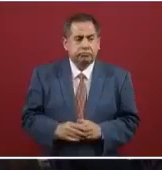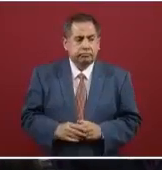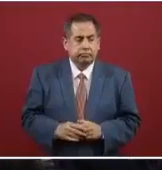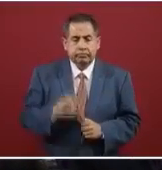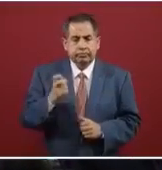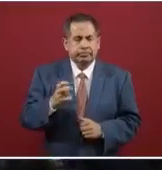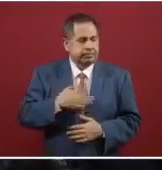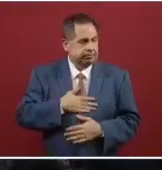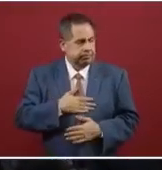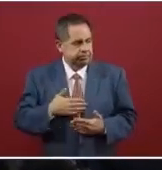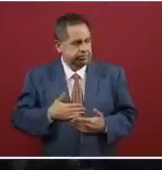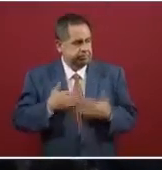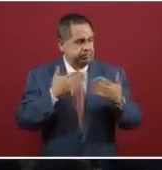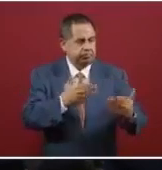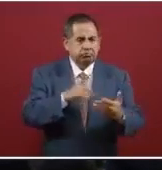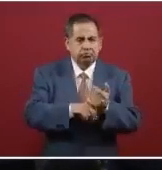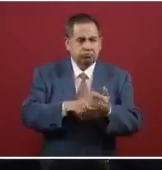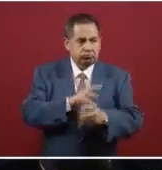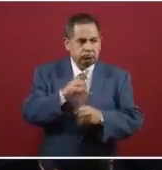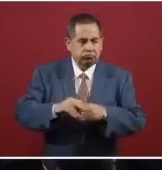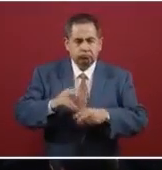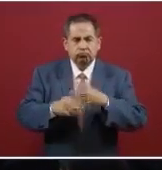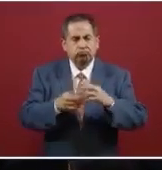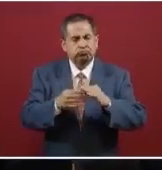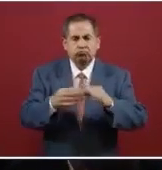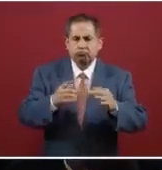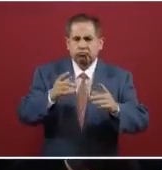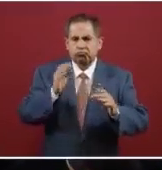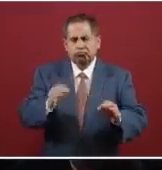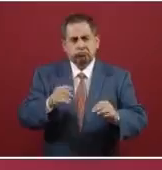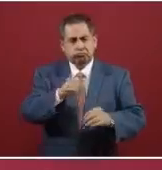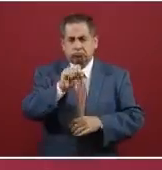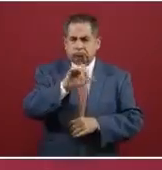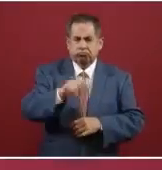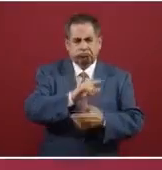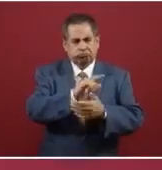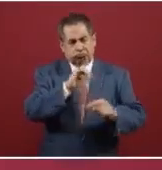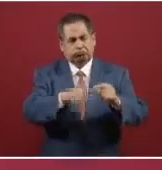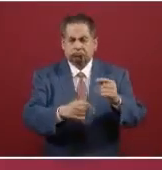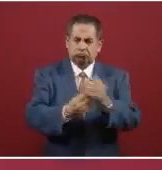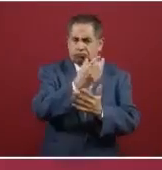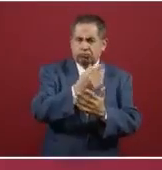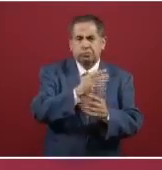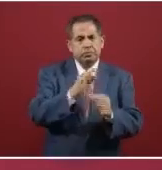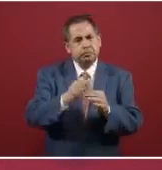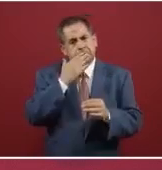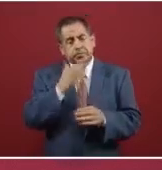Entonces, tengo confianza de que se va a limpiar el Poder Judicial, pero lo tienen que